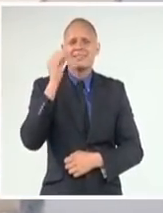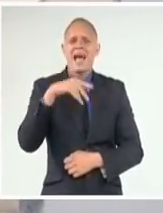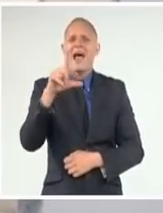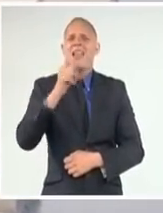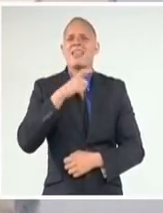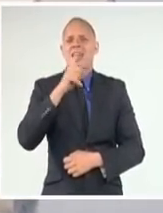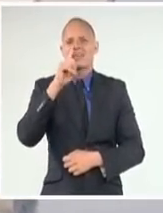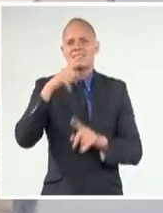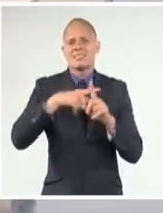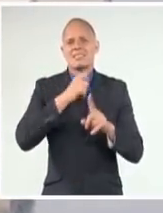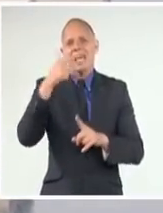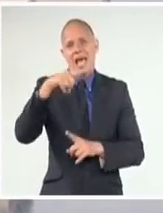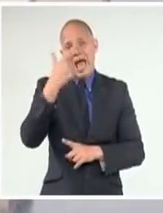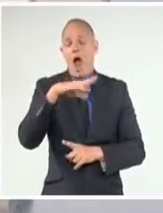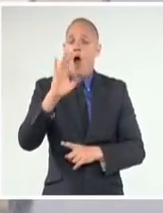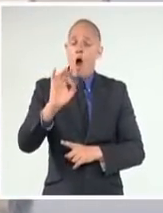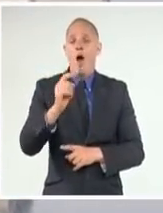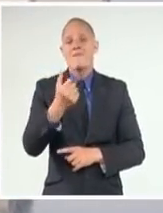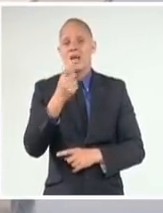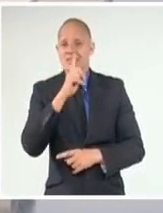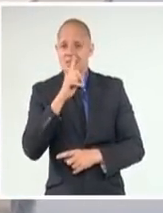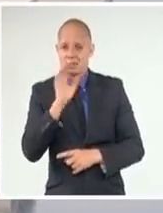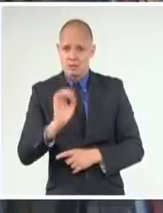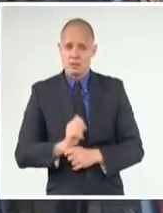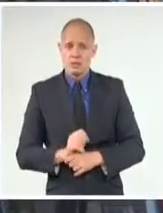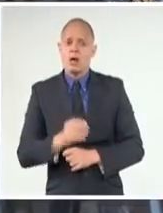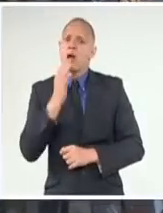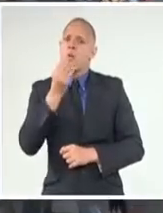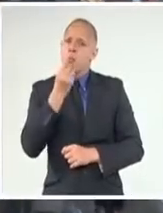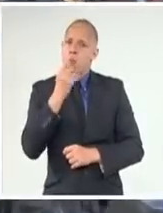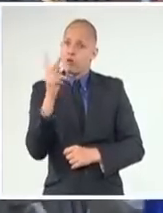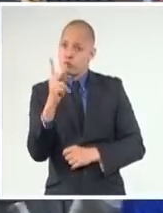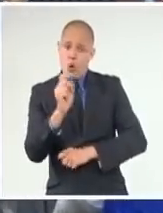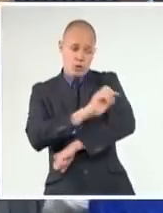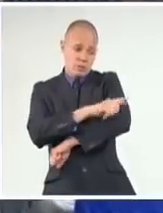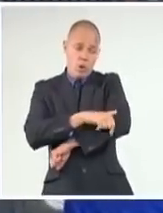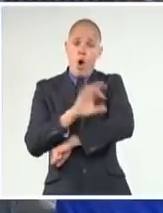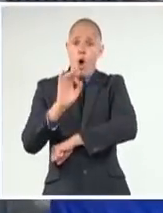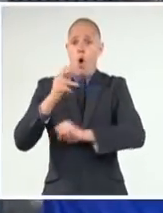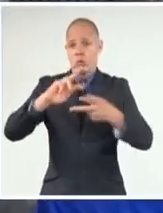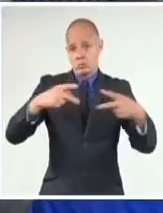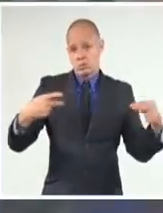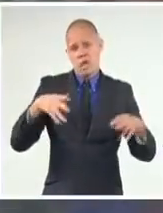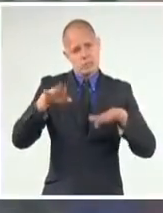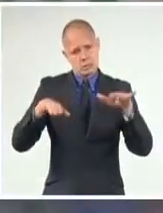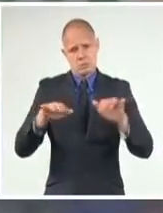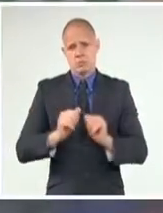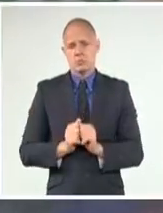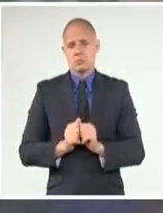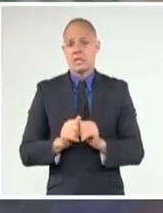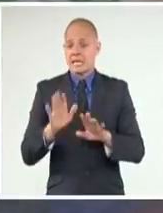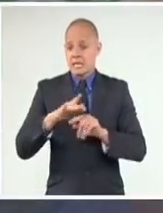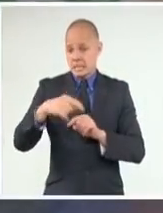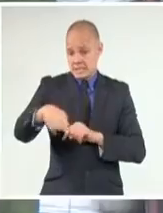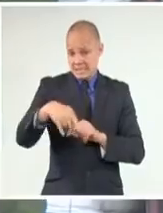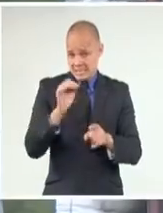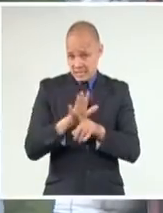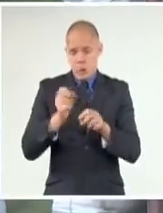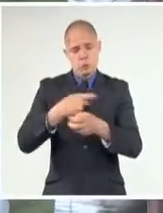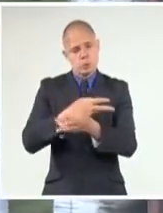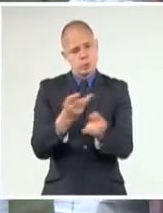al igual que las pastas pueden ser pastas largos pueden ser patas cortas en las próximas horas iniciará la entrega de los módulos alimentarios